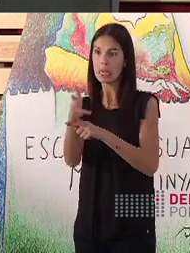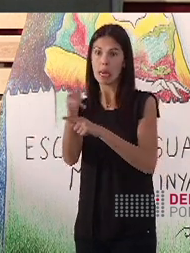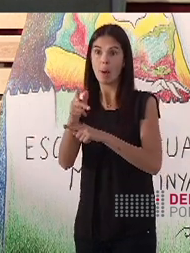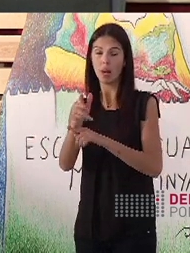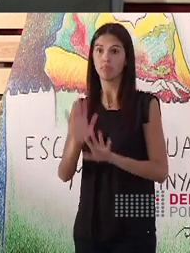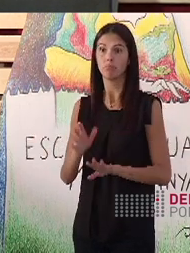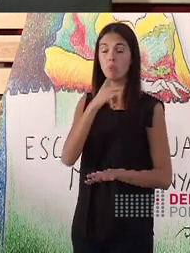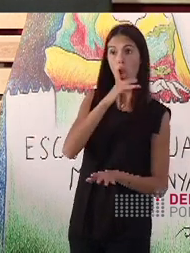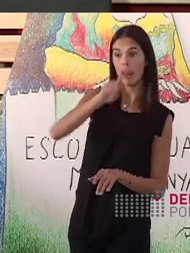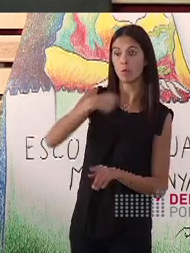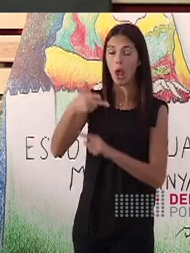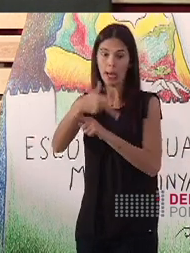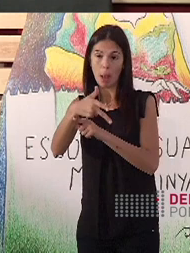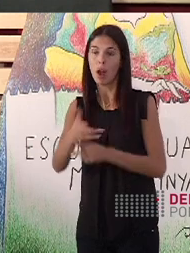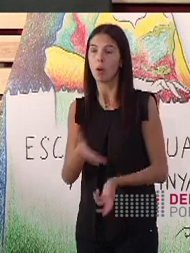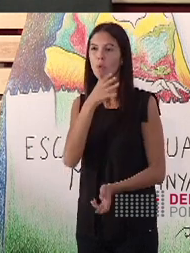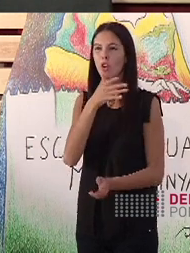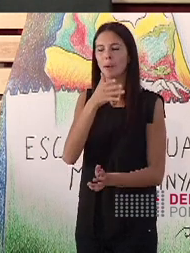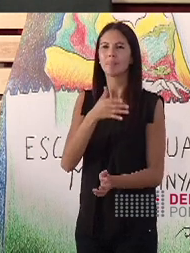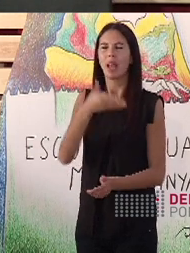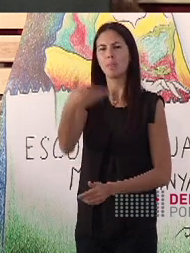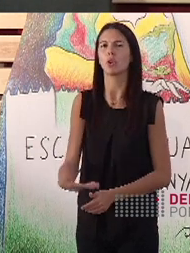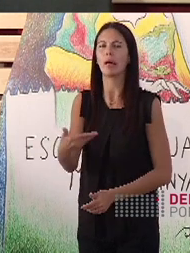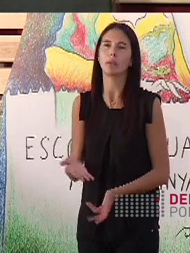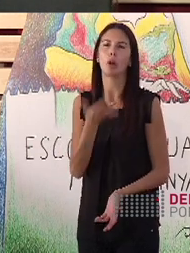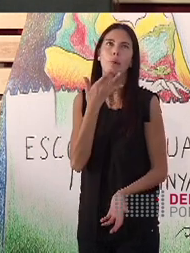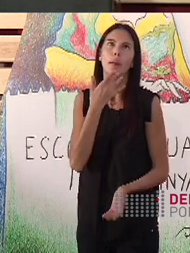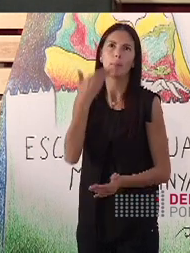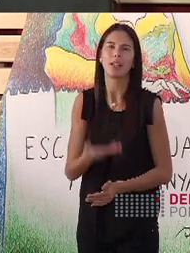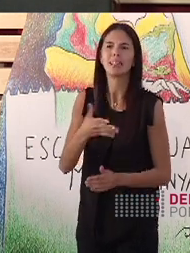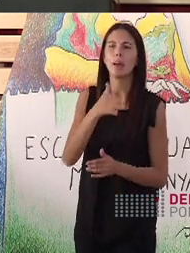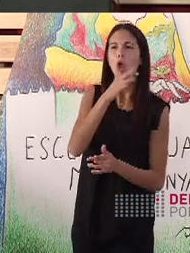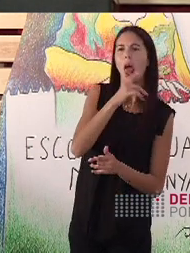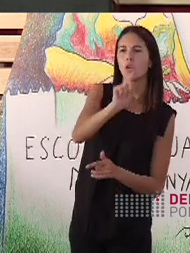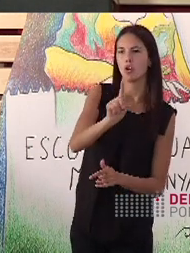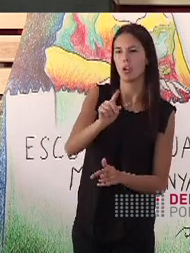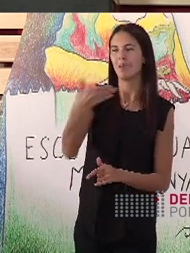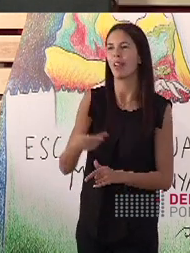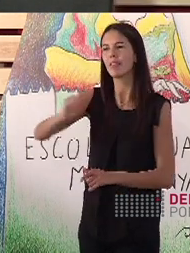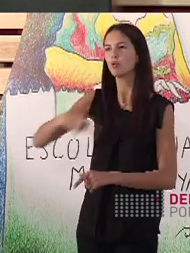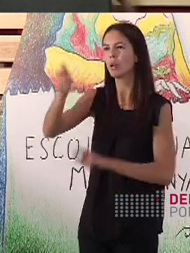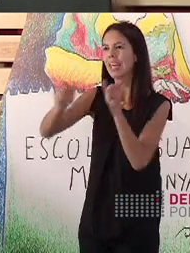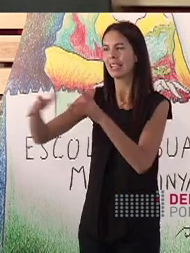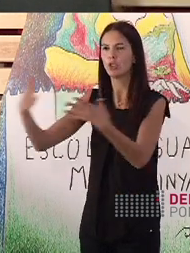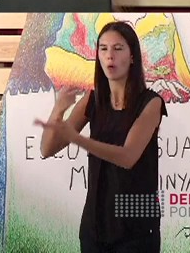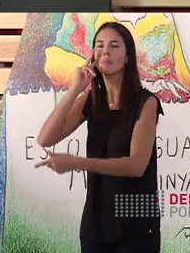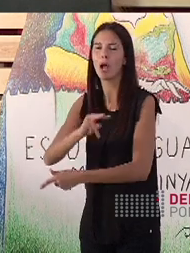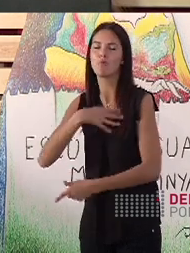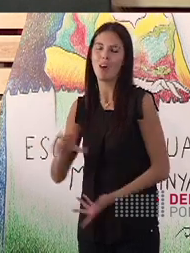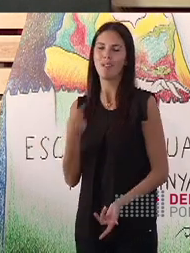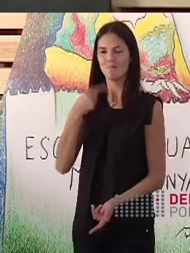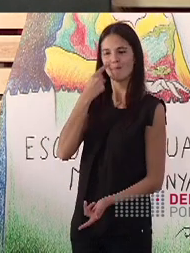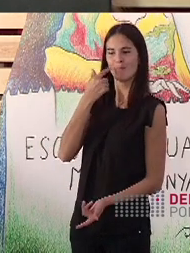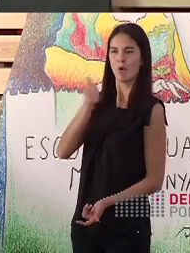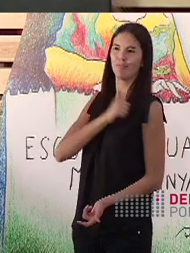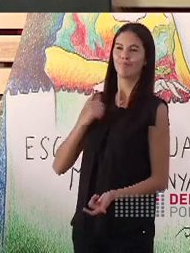y grabar. Y grabarlo por el hecho de la performance, porque lo importante aquí no es violarla, lo importante es que todo el mundo lo pueda ver y que pueda ver lo macho que yo soy